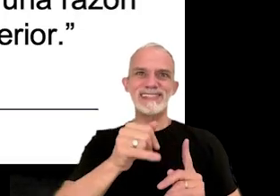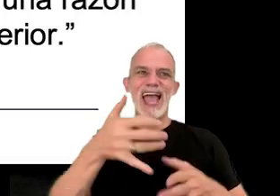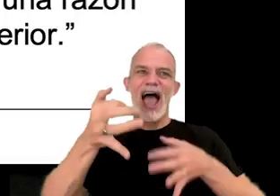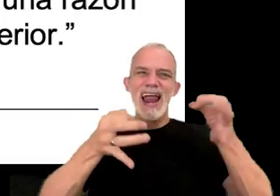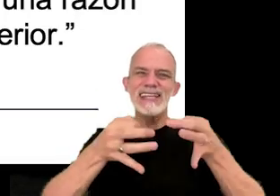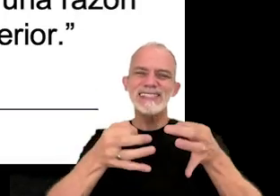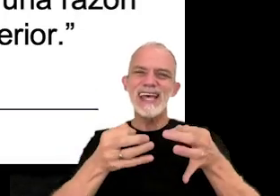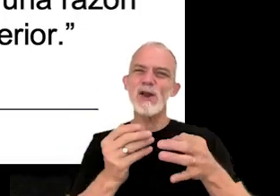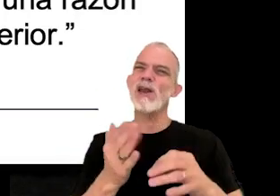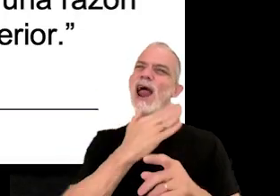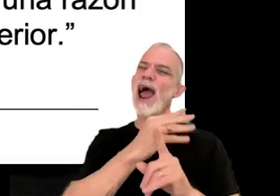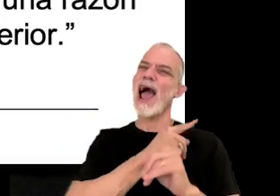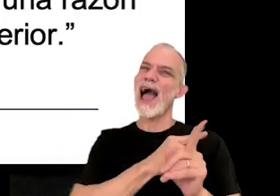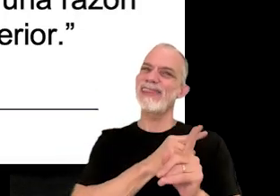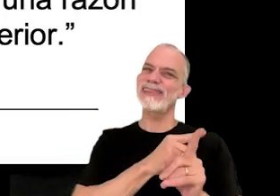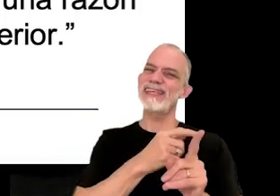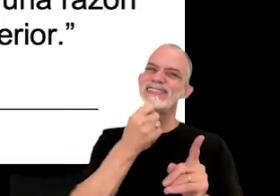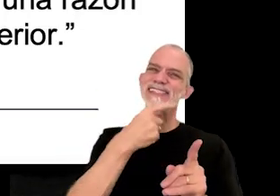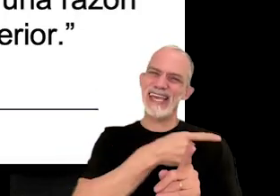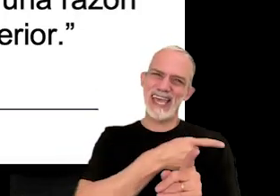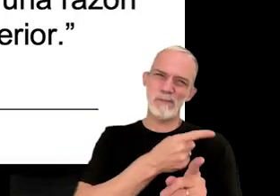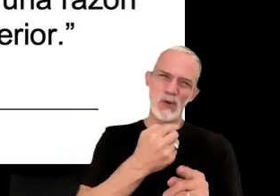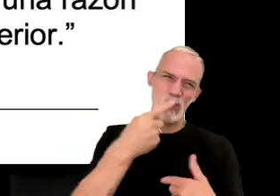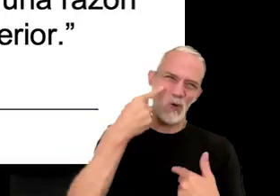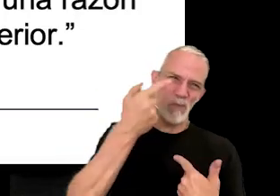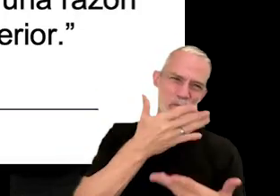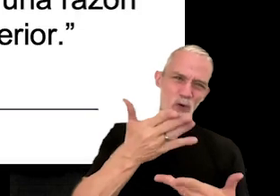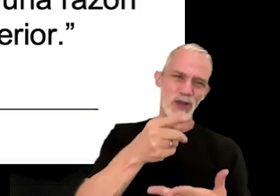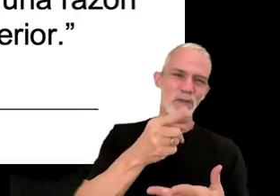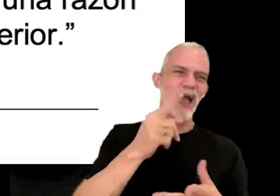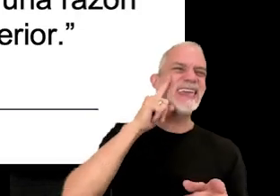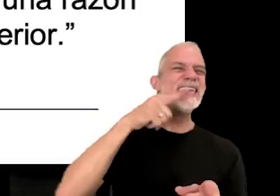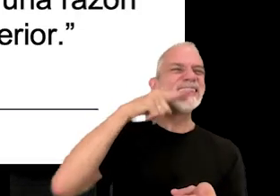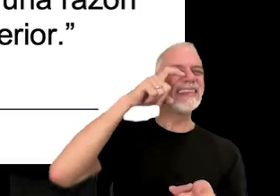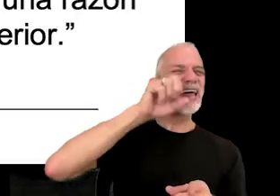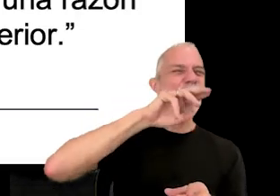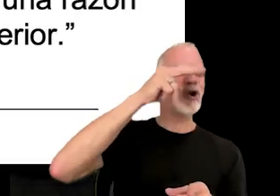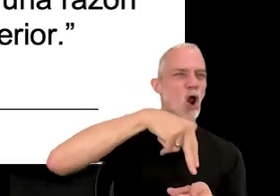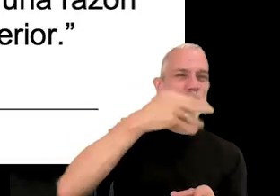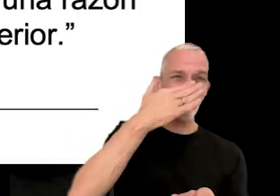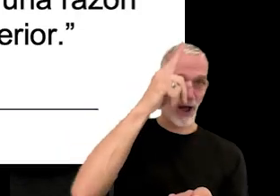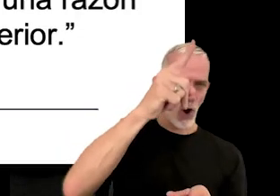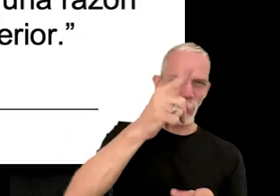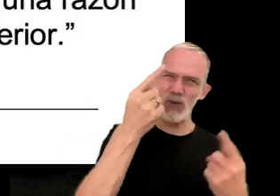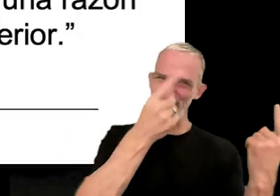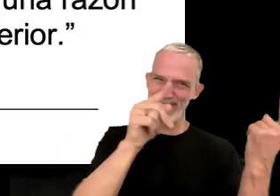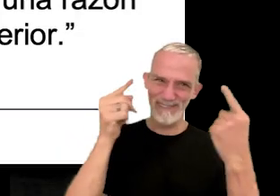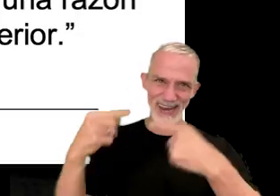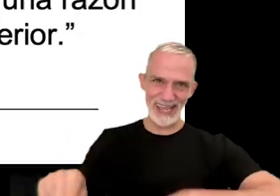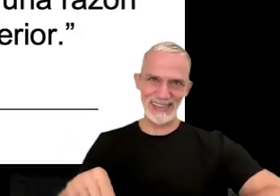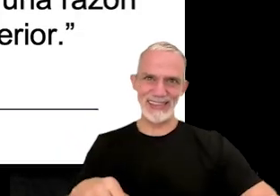analizaron en el otro fallo que les mostraba, en Internom de la Cámara de Córdoba.